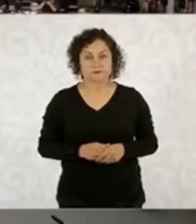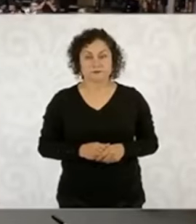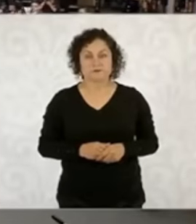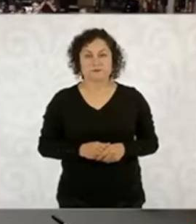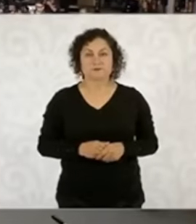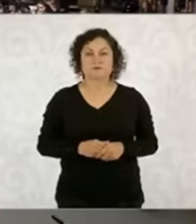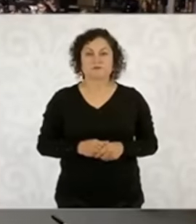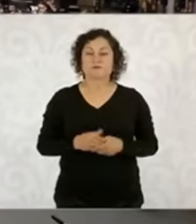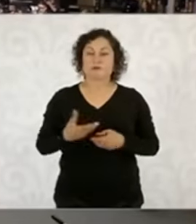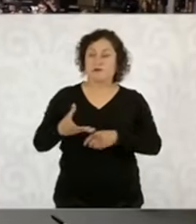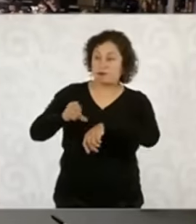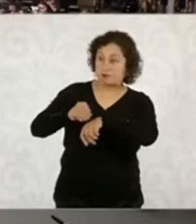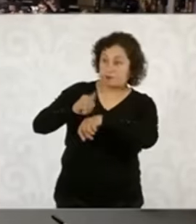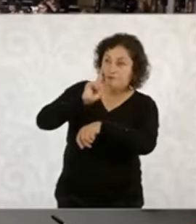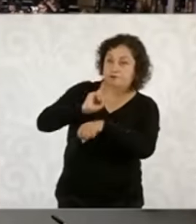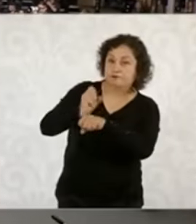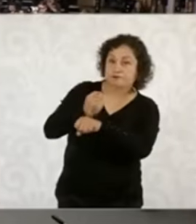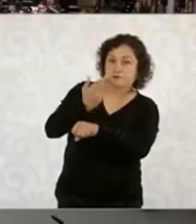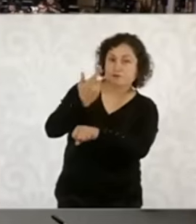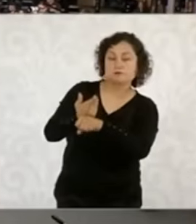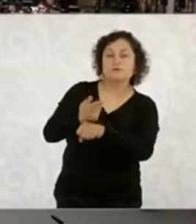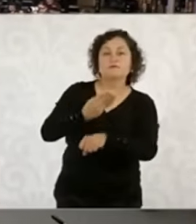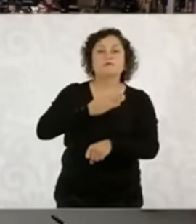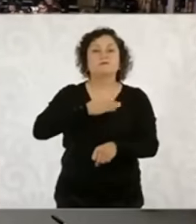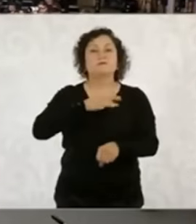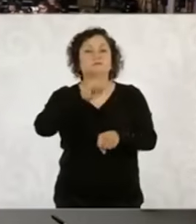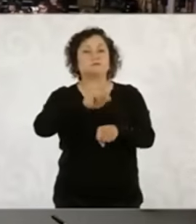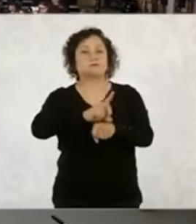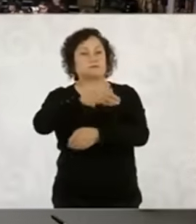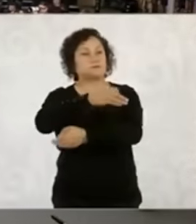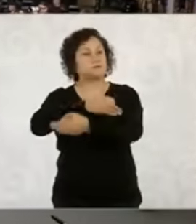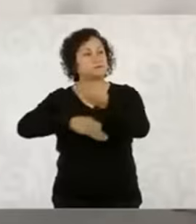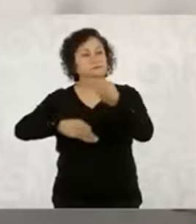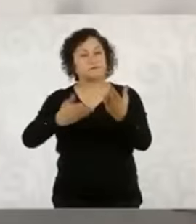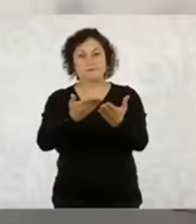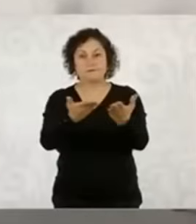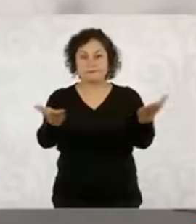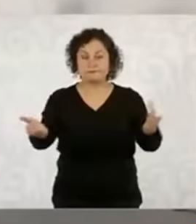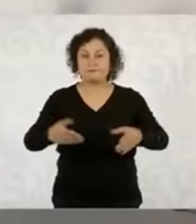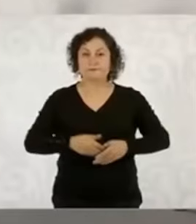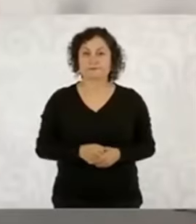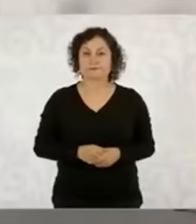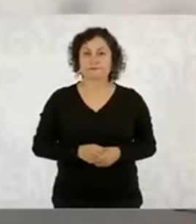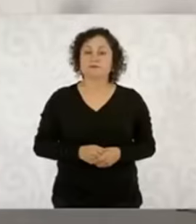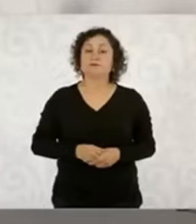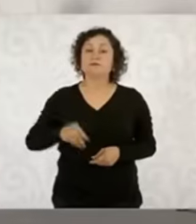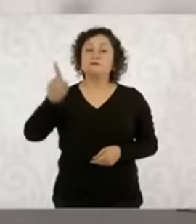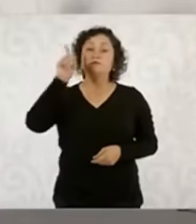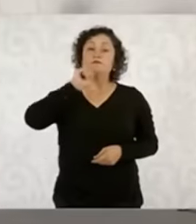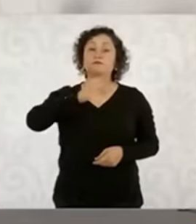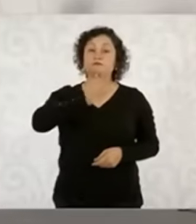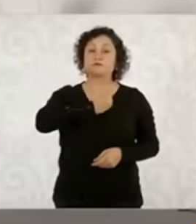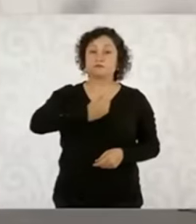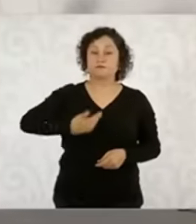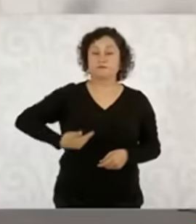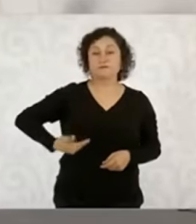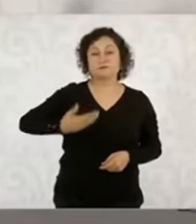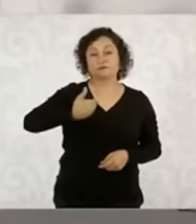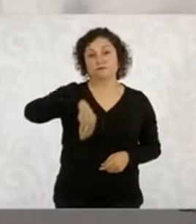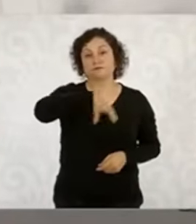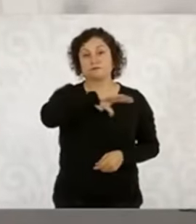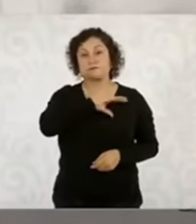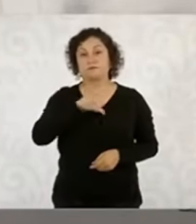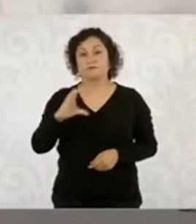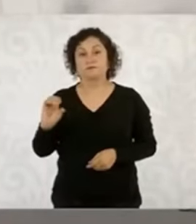Con su permiso, secretaria, muy buenos días a todas y a todos. Por instrucciones de la presidenta Claudia